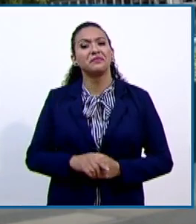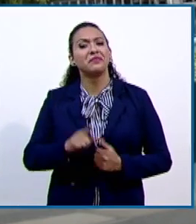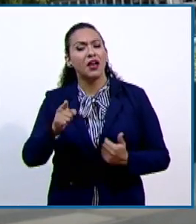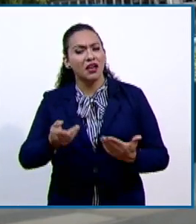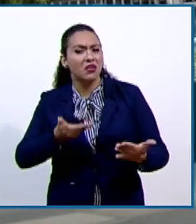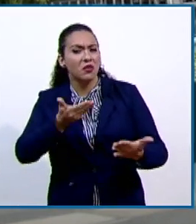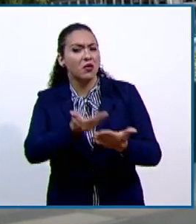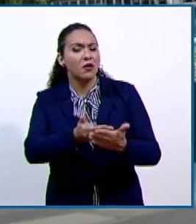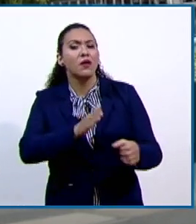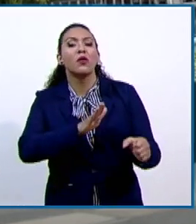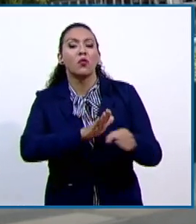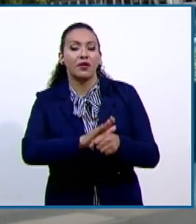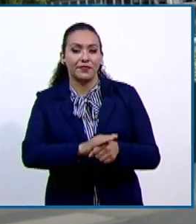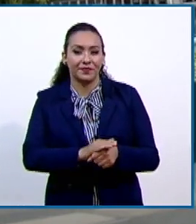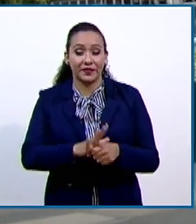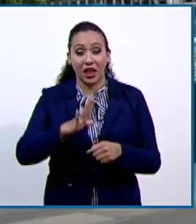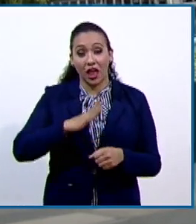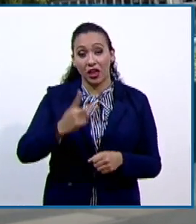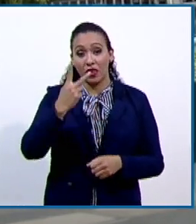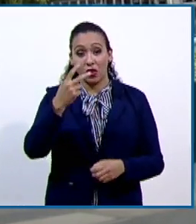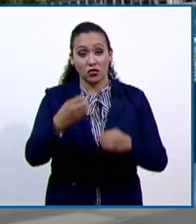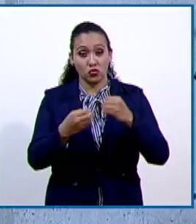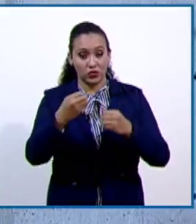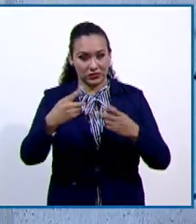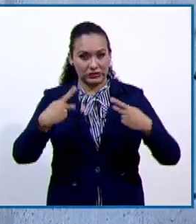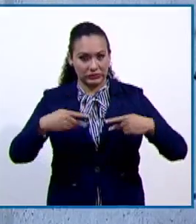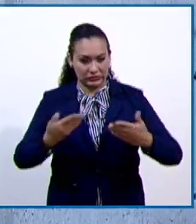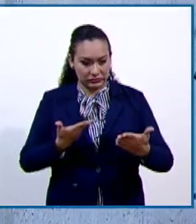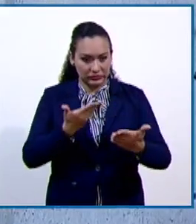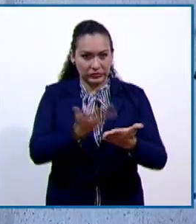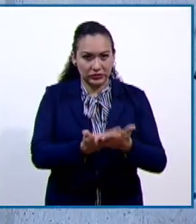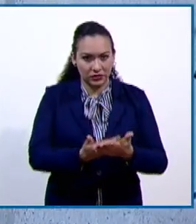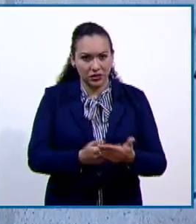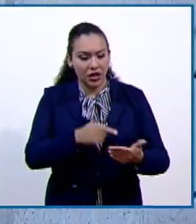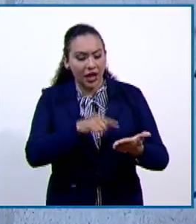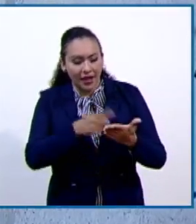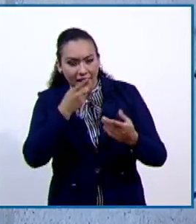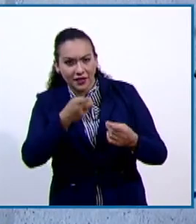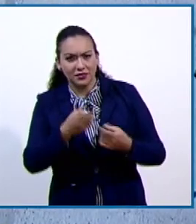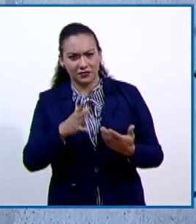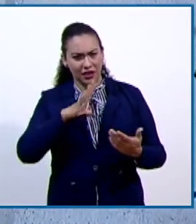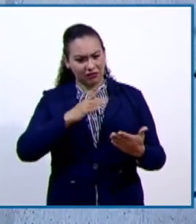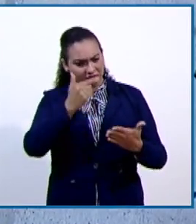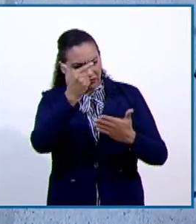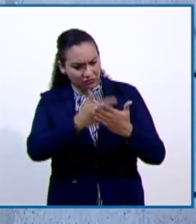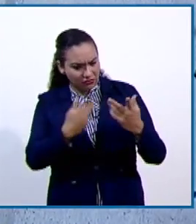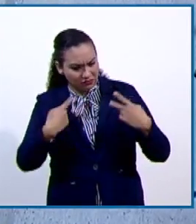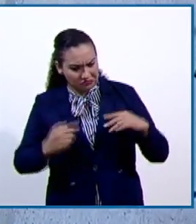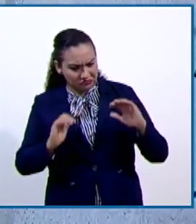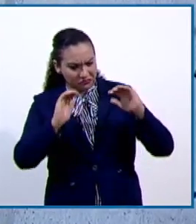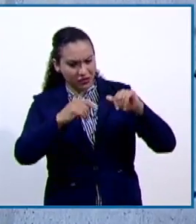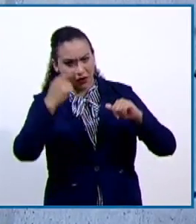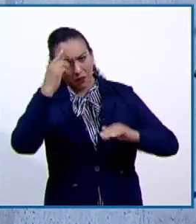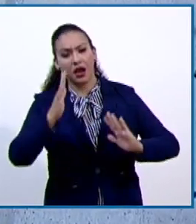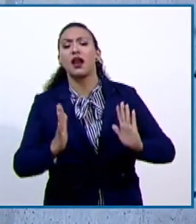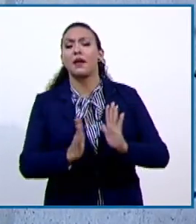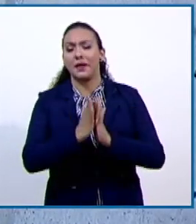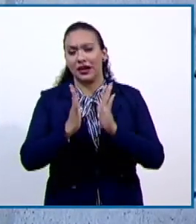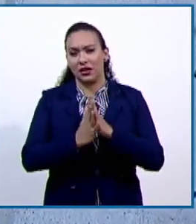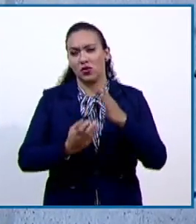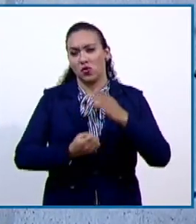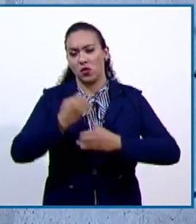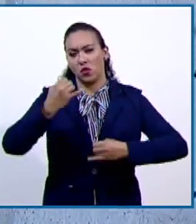que propone resolver 2 juicios ciudadanos en los que se impugnan las listas de aspirantes a continuar en el proceso de selección